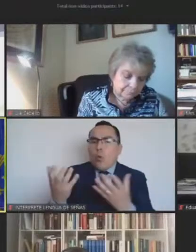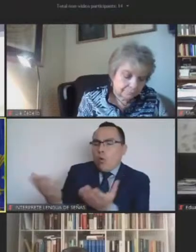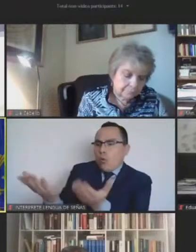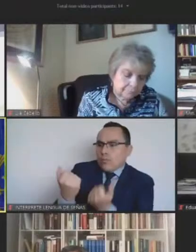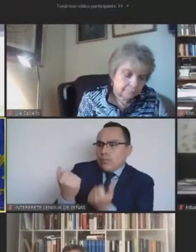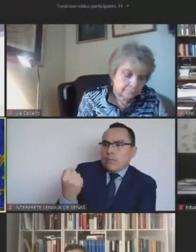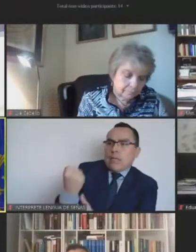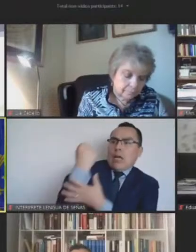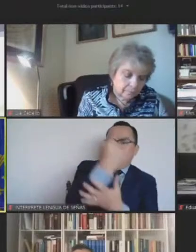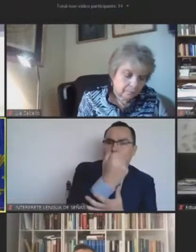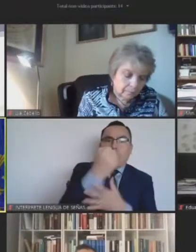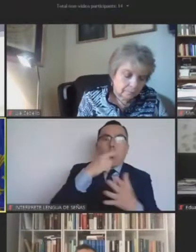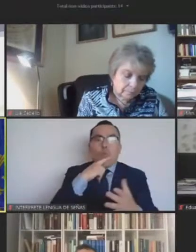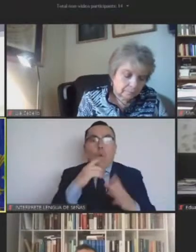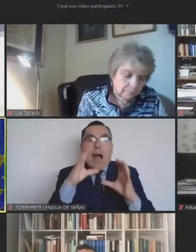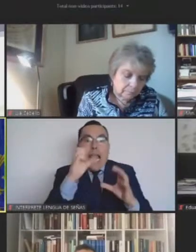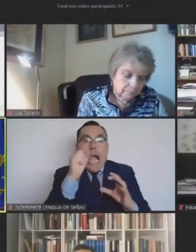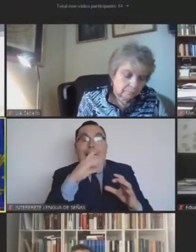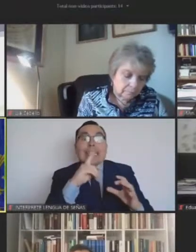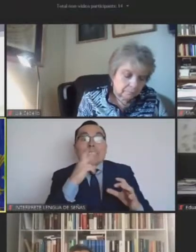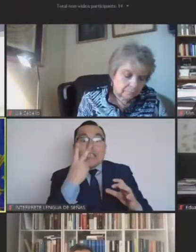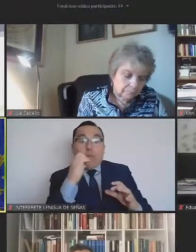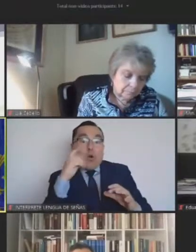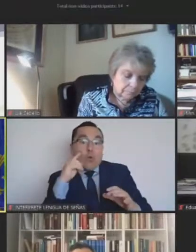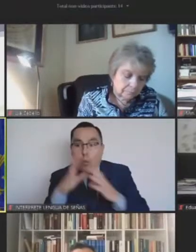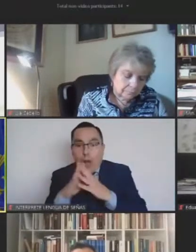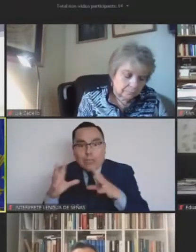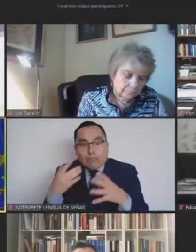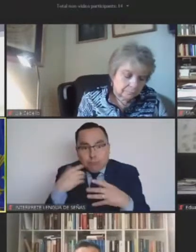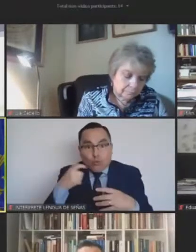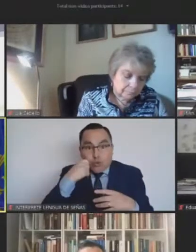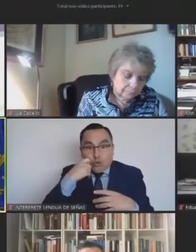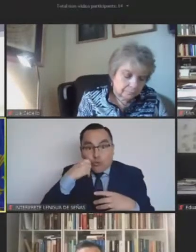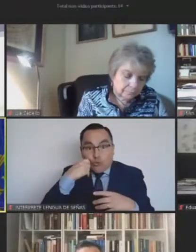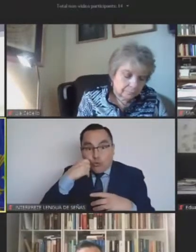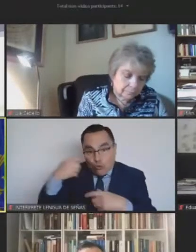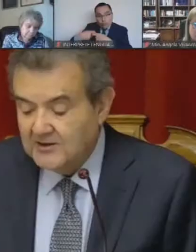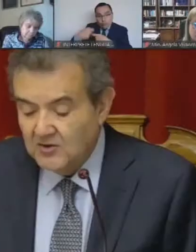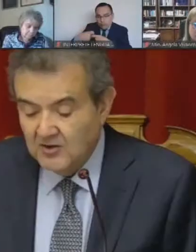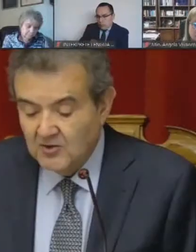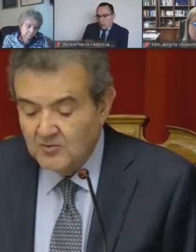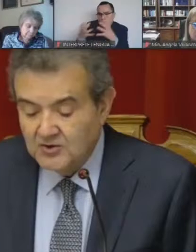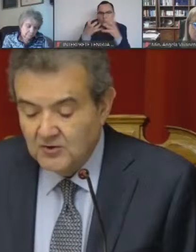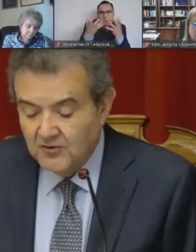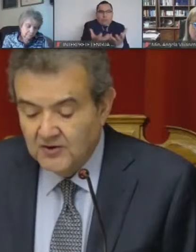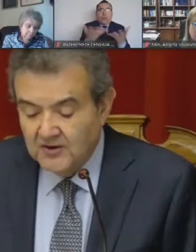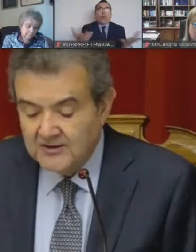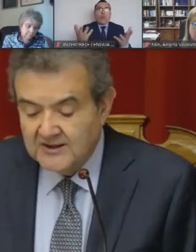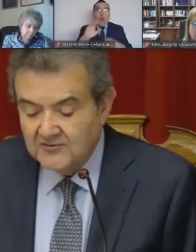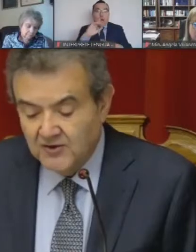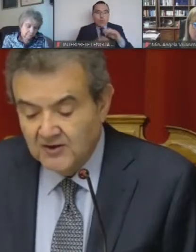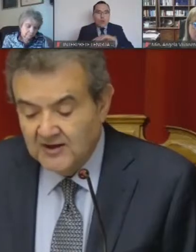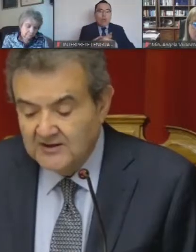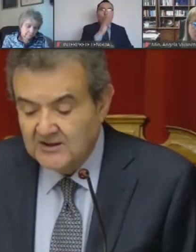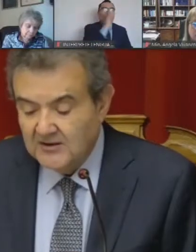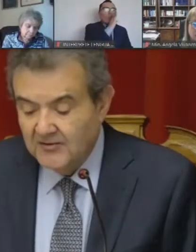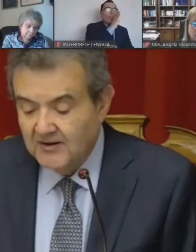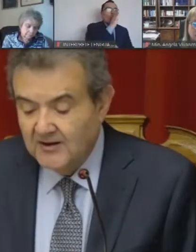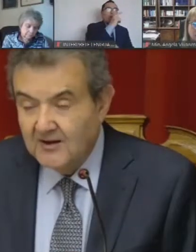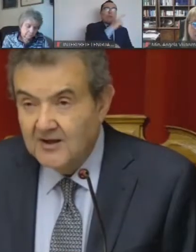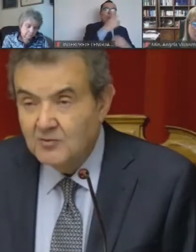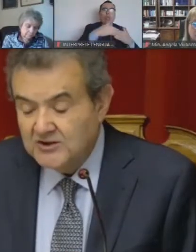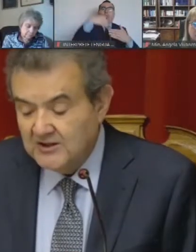recuperación de activos involucrados en procedimientos judiciales? ¿Cómo abordar casos de corrupción